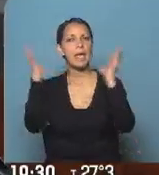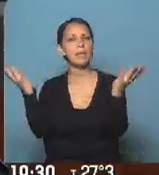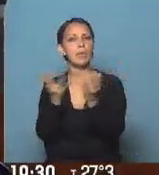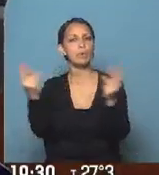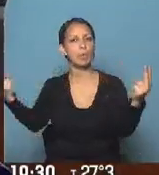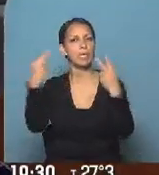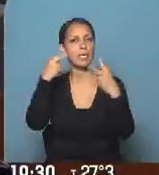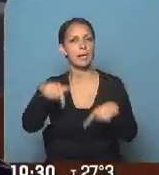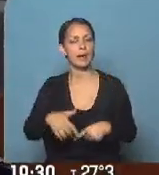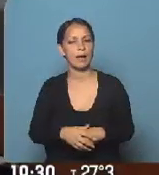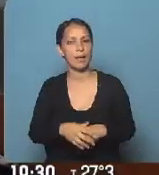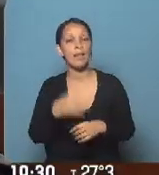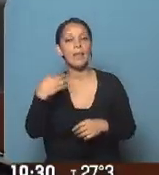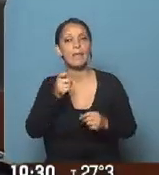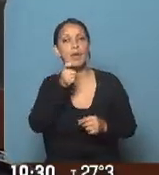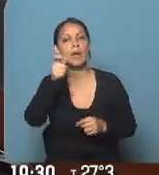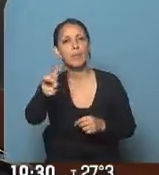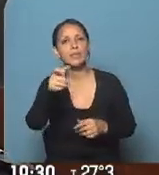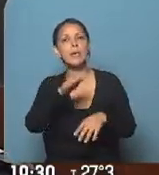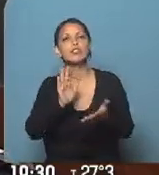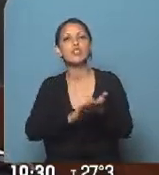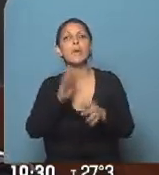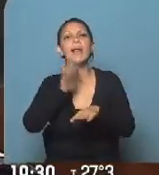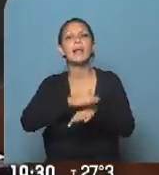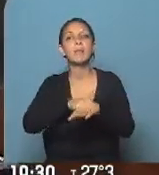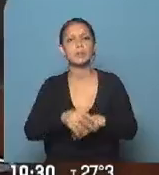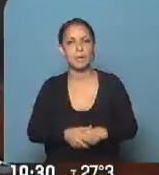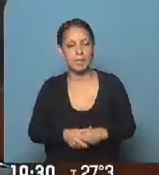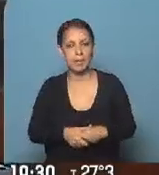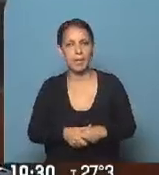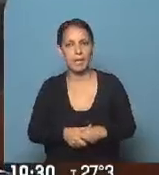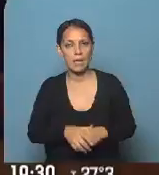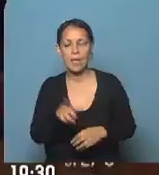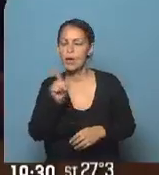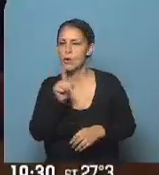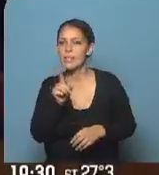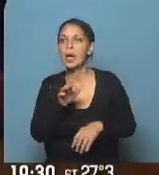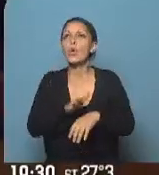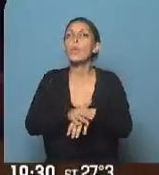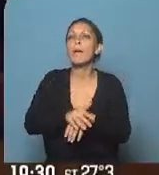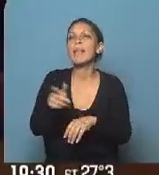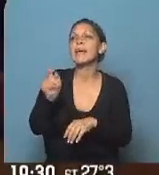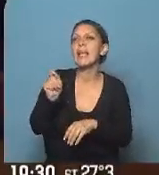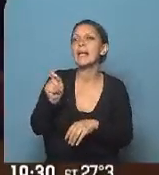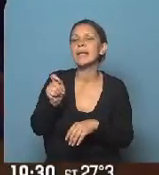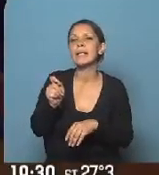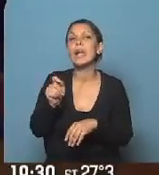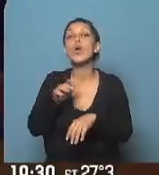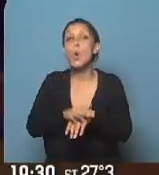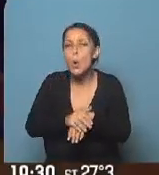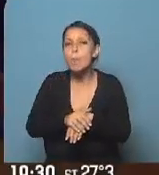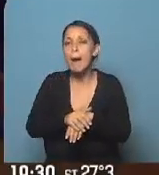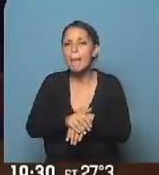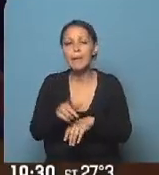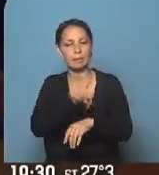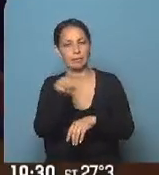respuesta desde la responsabilidad. Y aquí no se trata de culpables. ¿Quiénes son los culpables? No es un tema de responsabilidad